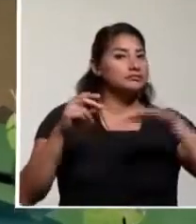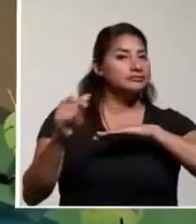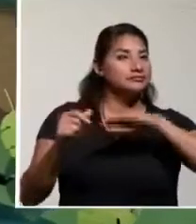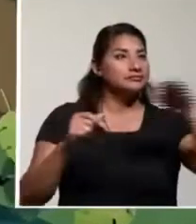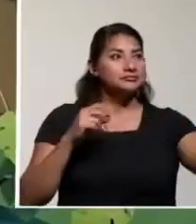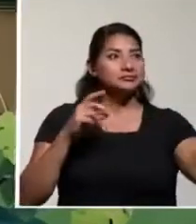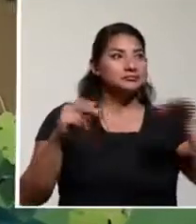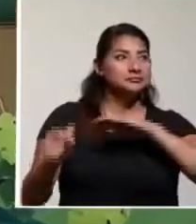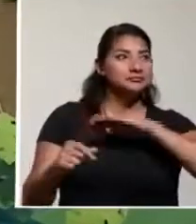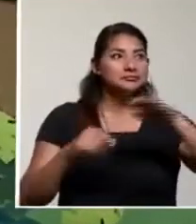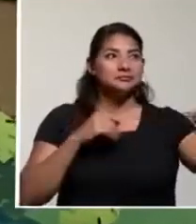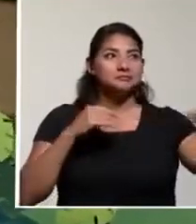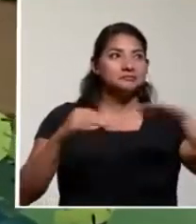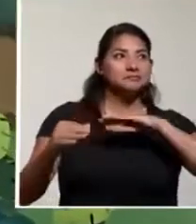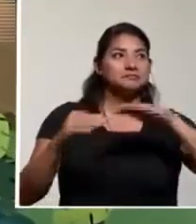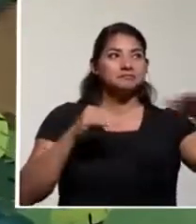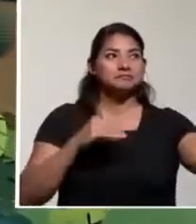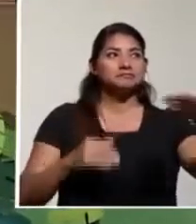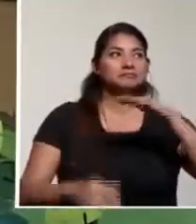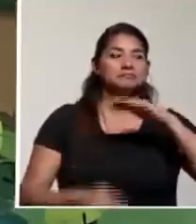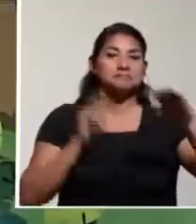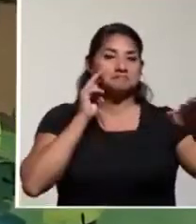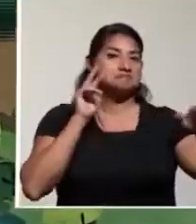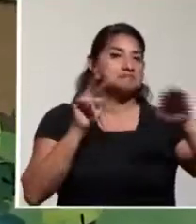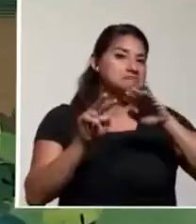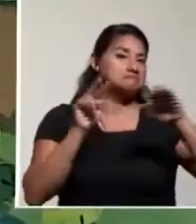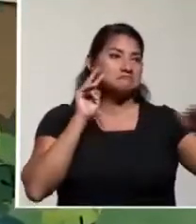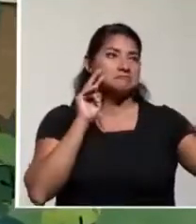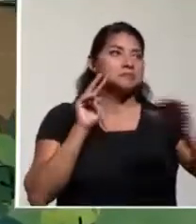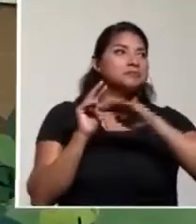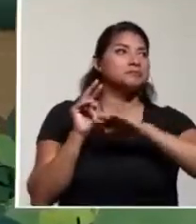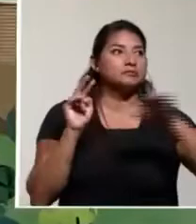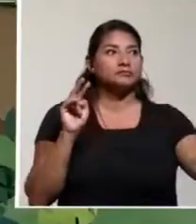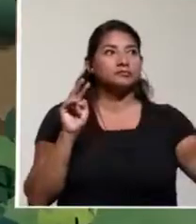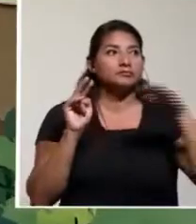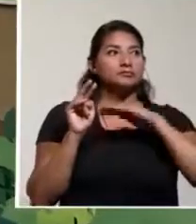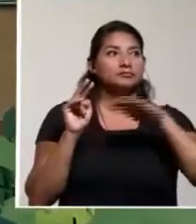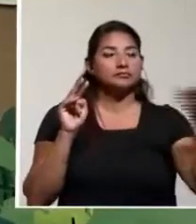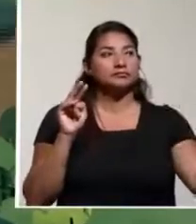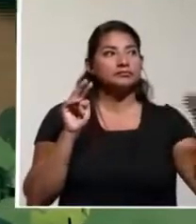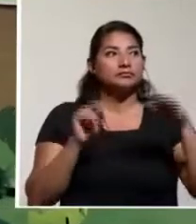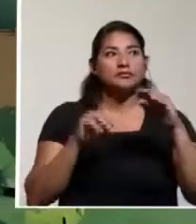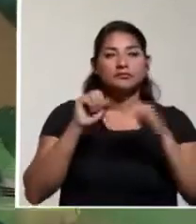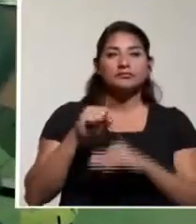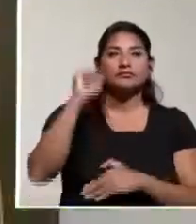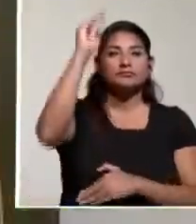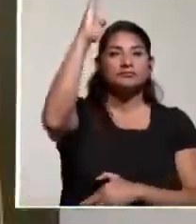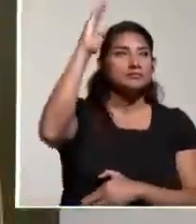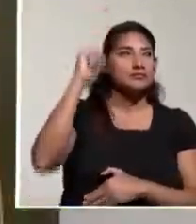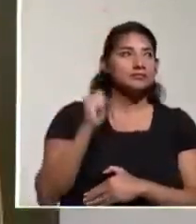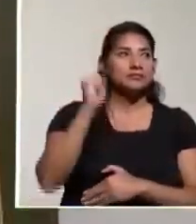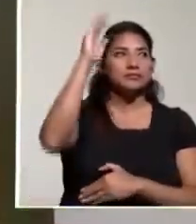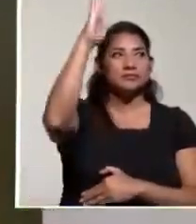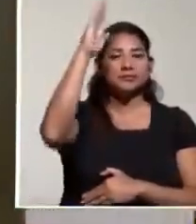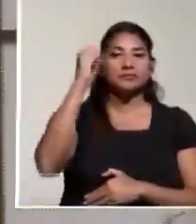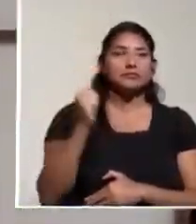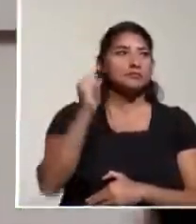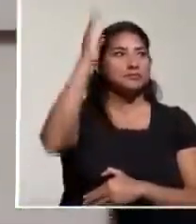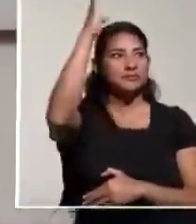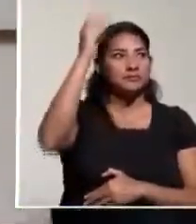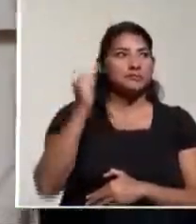¡Y arriba! arriba. Así, niña.